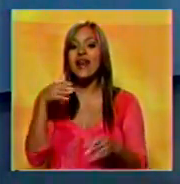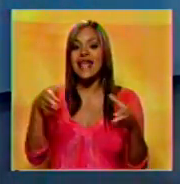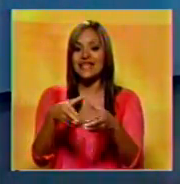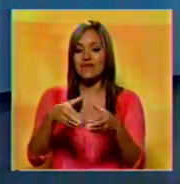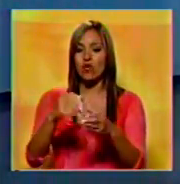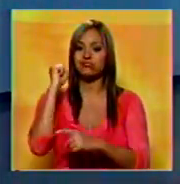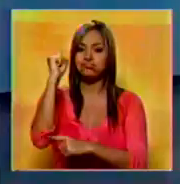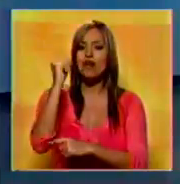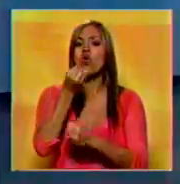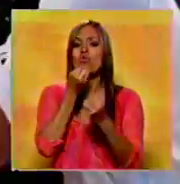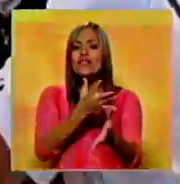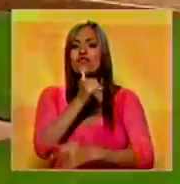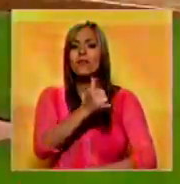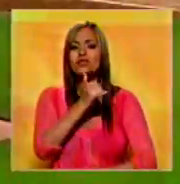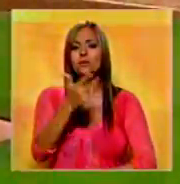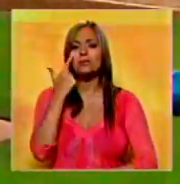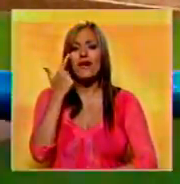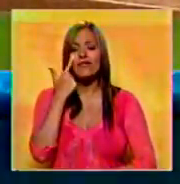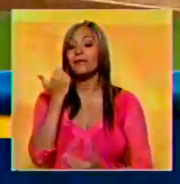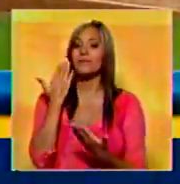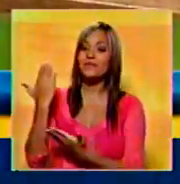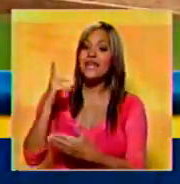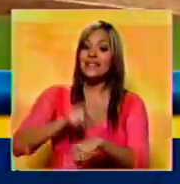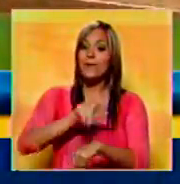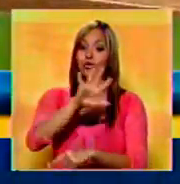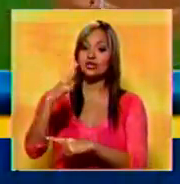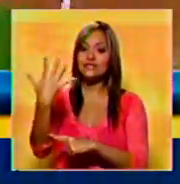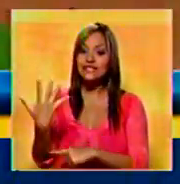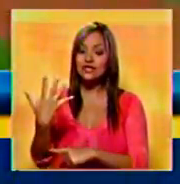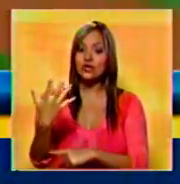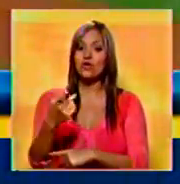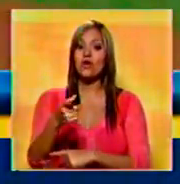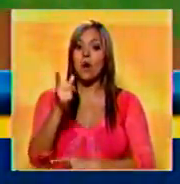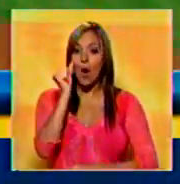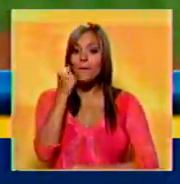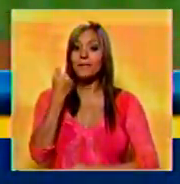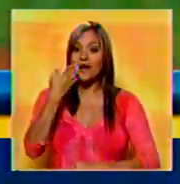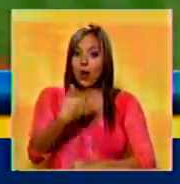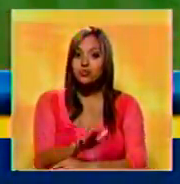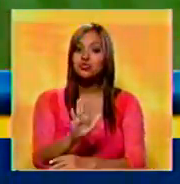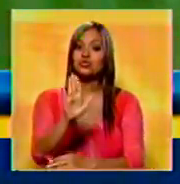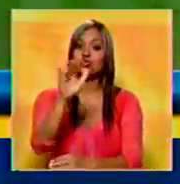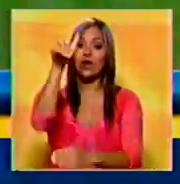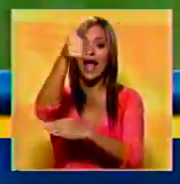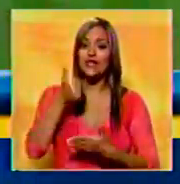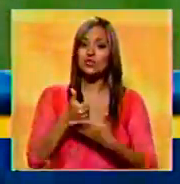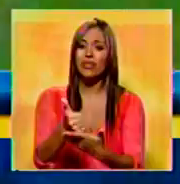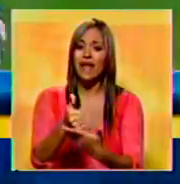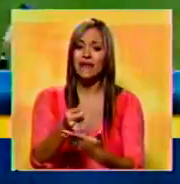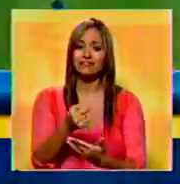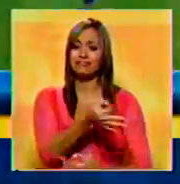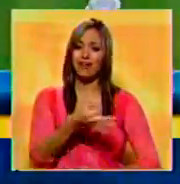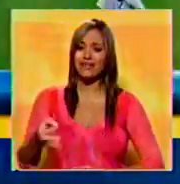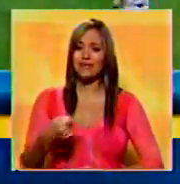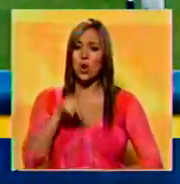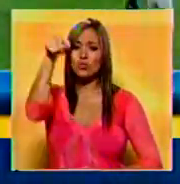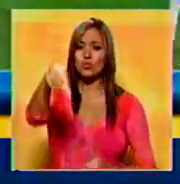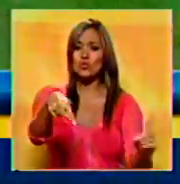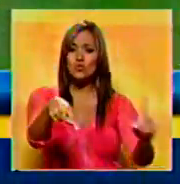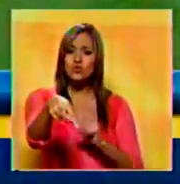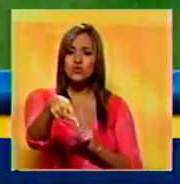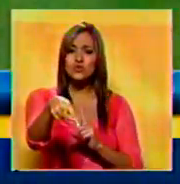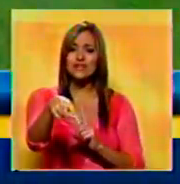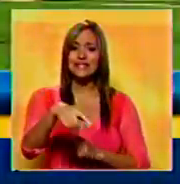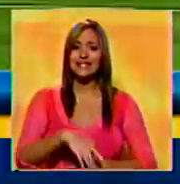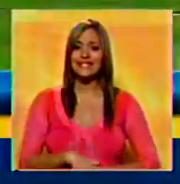a las imágenes. Arrancamos en el Comerica Park en Detroit, quinto inning, y Miguel Cabrera, el aragüeño, impulsaba una carrera con este imparable. De esta manera contribuía a